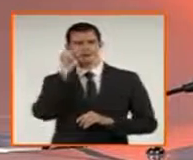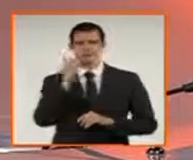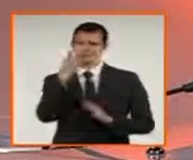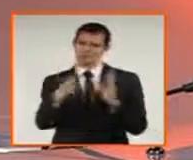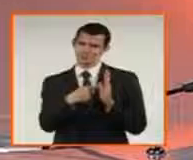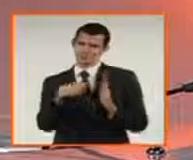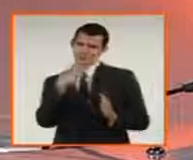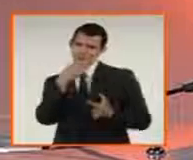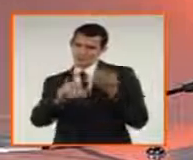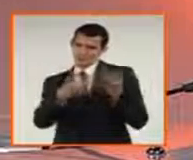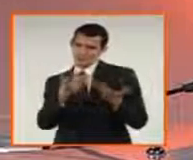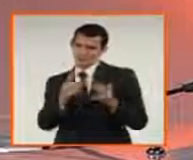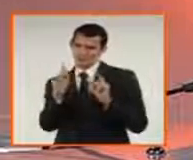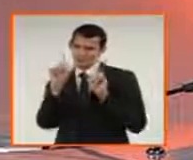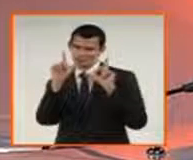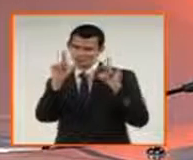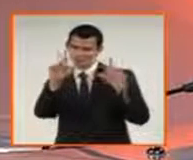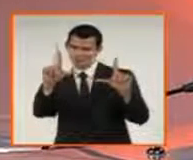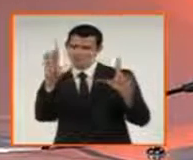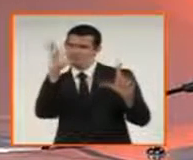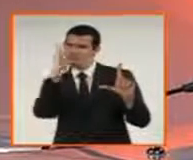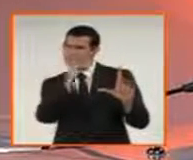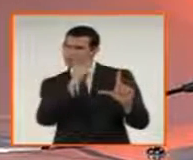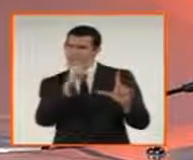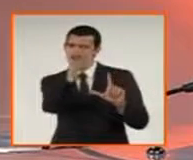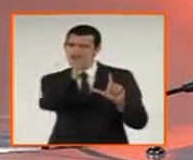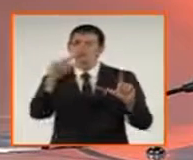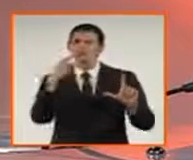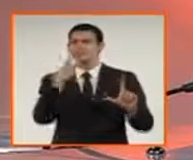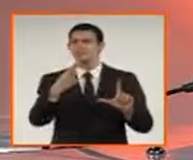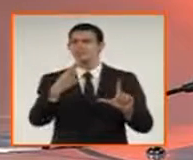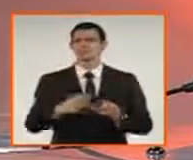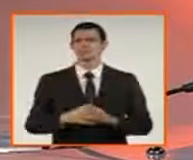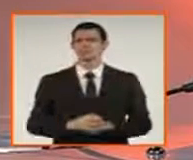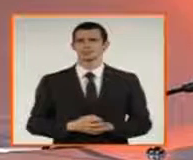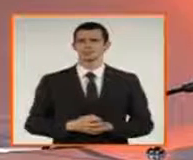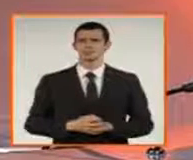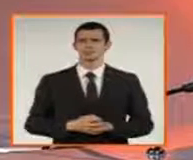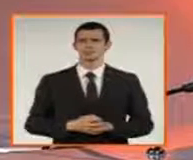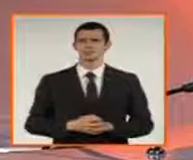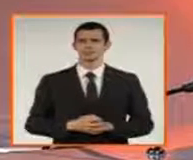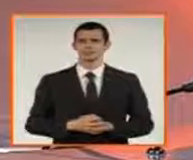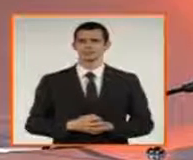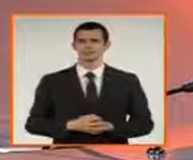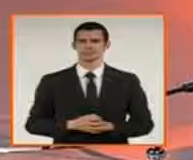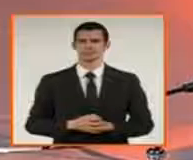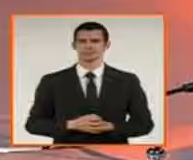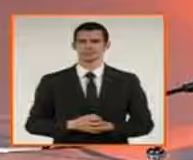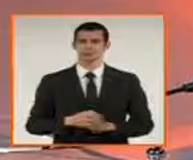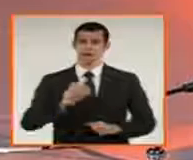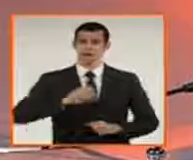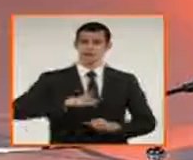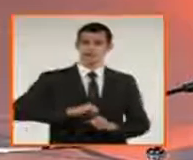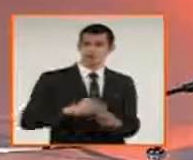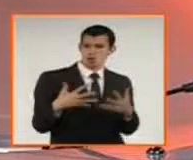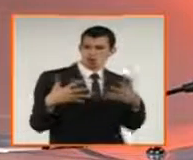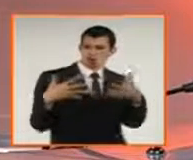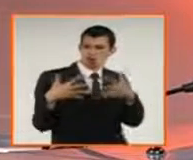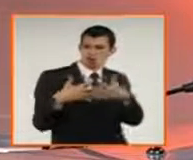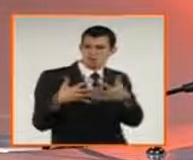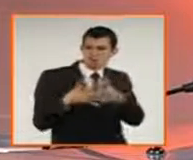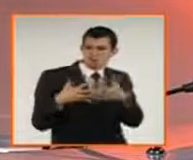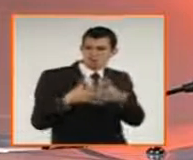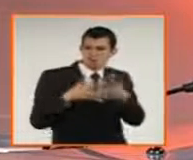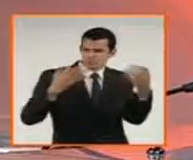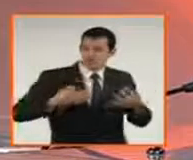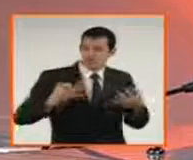El texto de Belmiro Pedro Welter, que dice: el estado de hijo afectivo se edifica por el cordón umbilical del amor, del